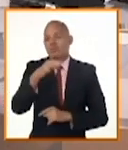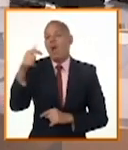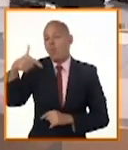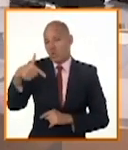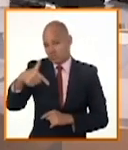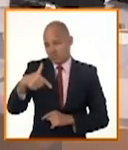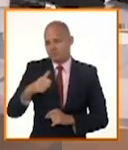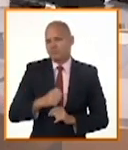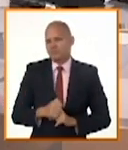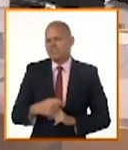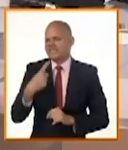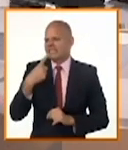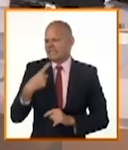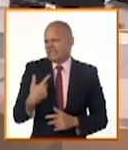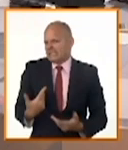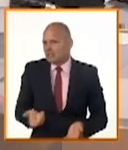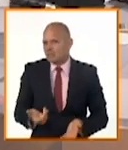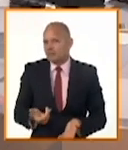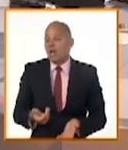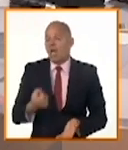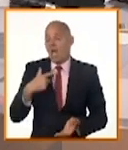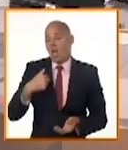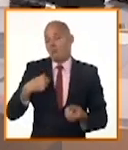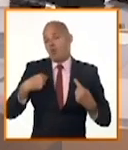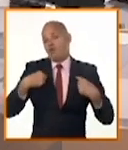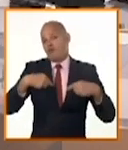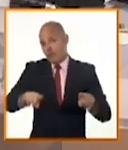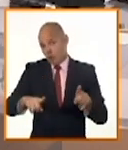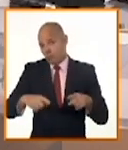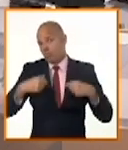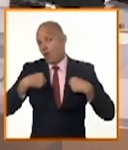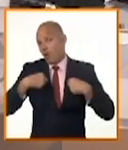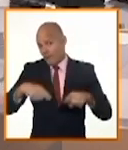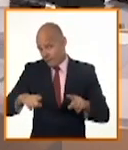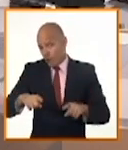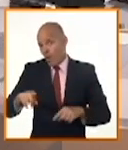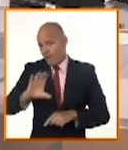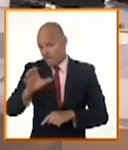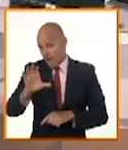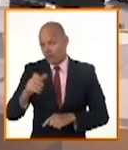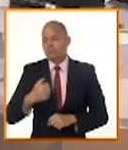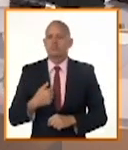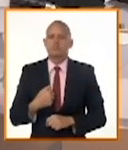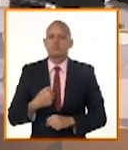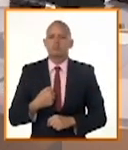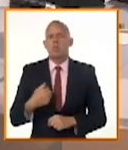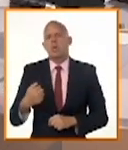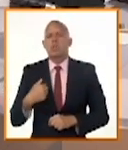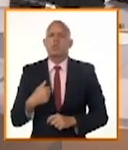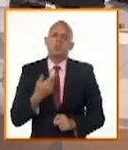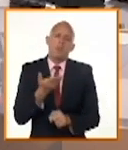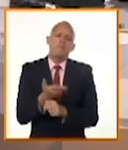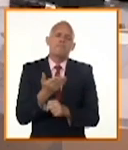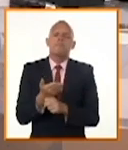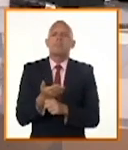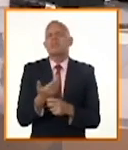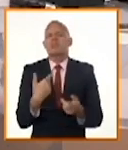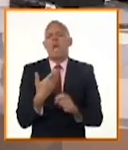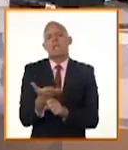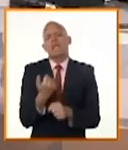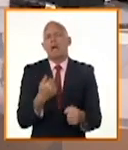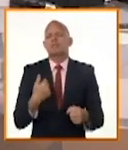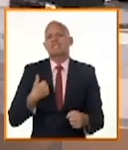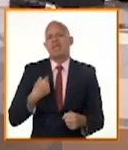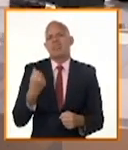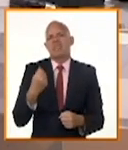cinco mil pesos no es para las personas naturales en la práctica si lo aplican en los bancos de Huawei grande solo Te entregan 5000cu la justificación es que no tiene